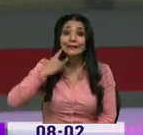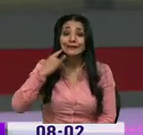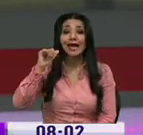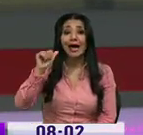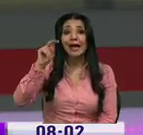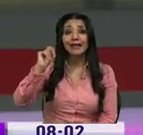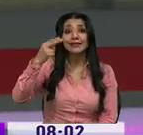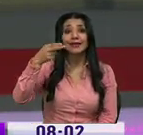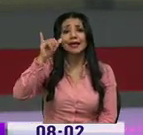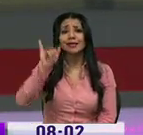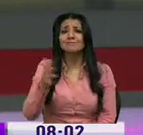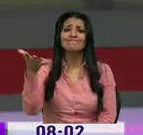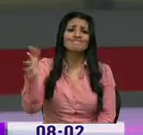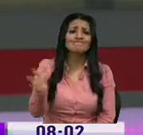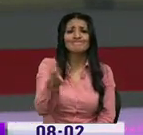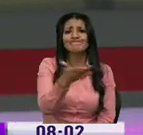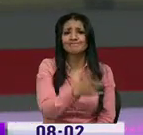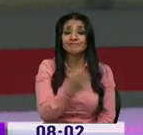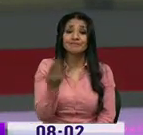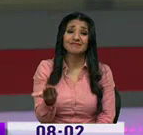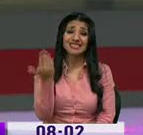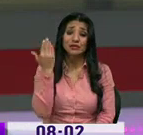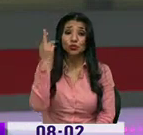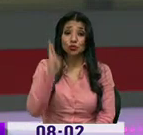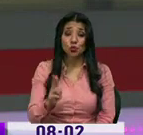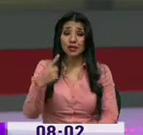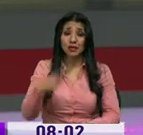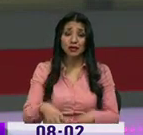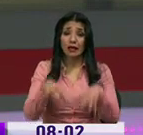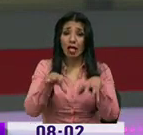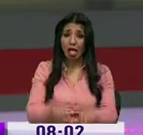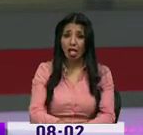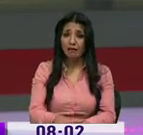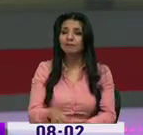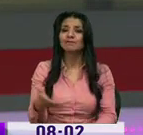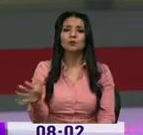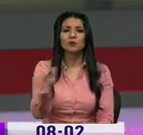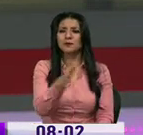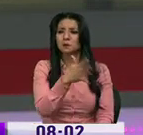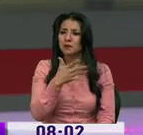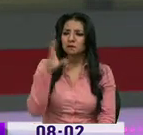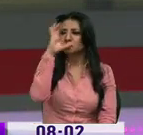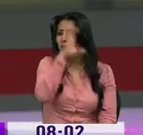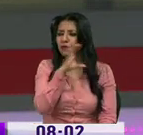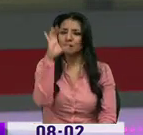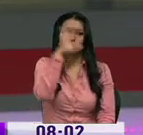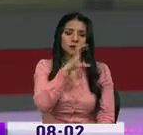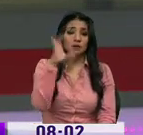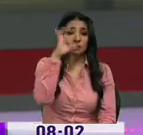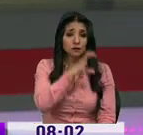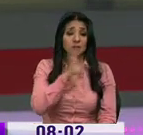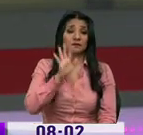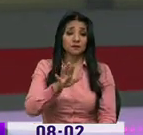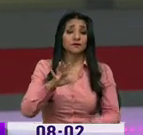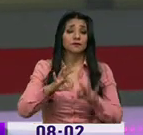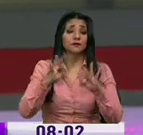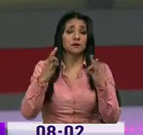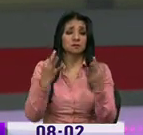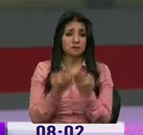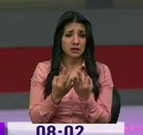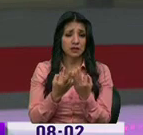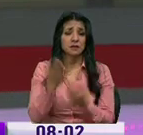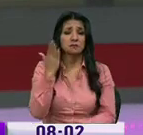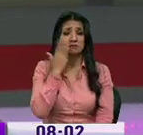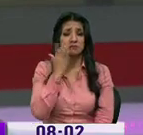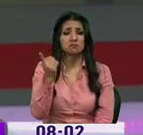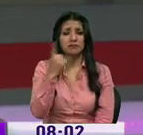esta pequeñita que habría sido raptada en el sur del distrito metropolitano de Quito. Como puede ser de otra manera, la familia del infante